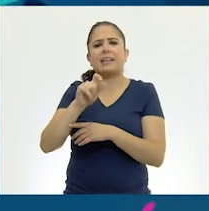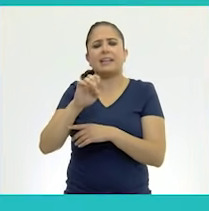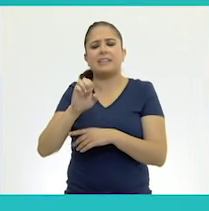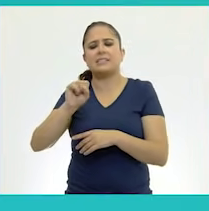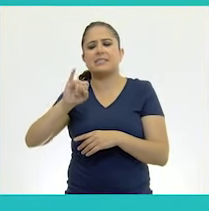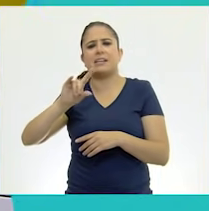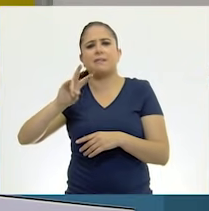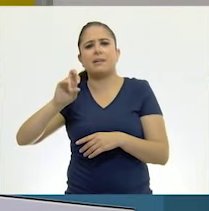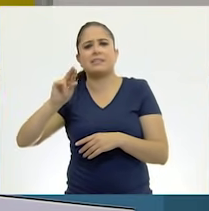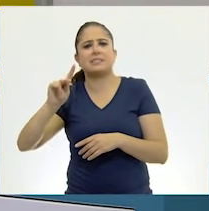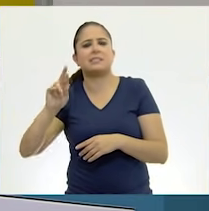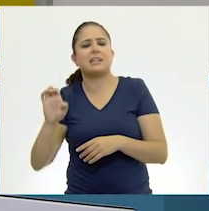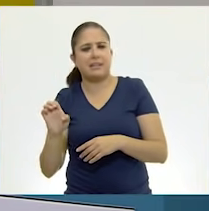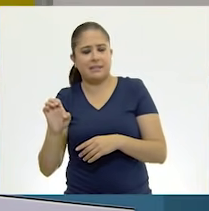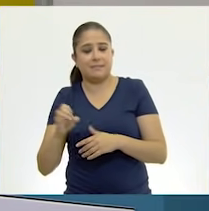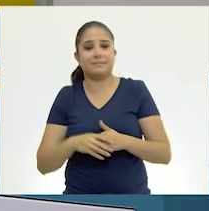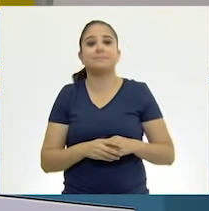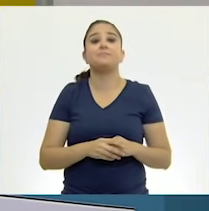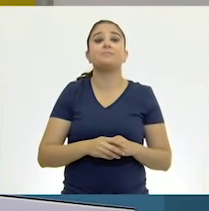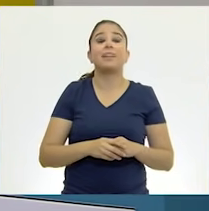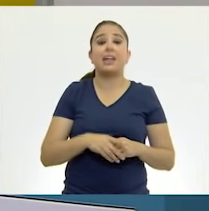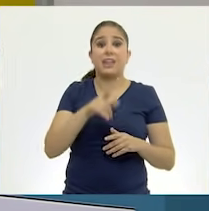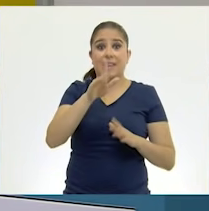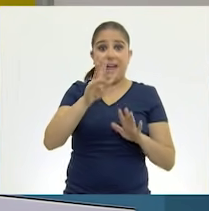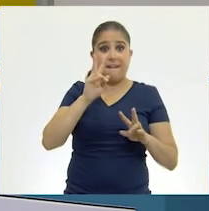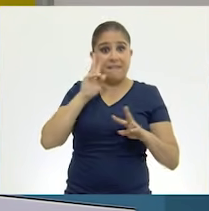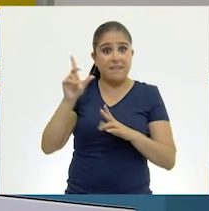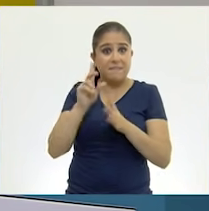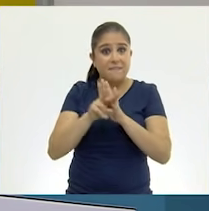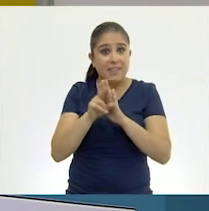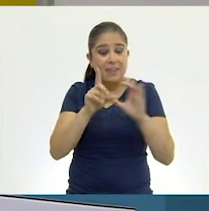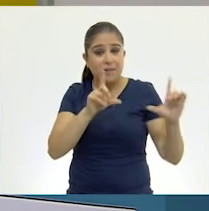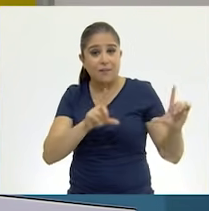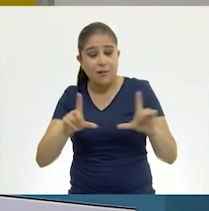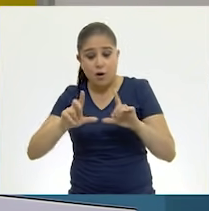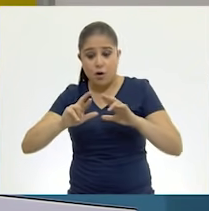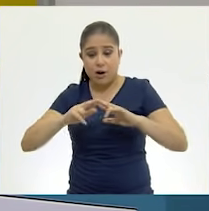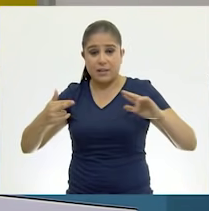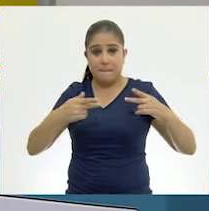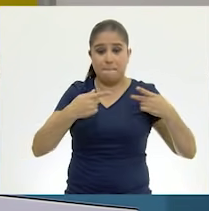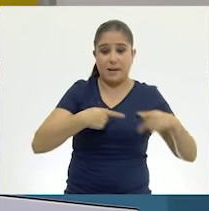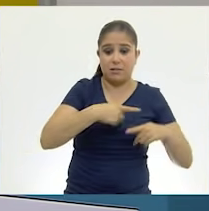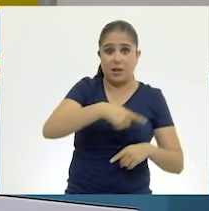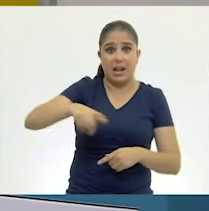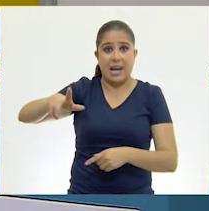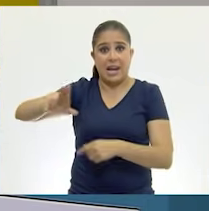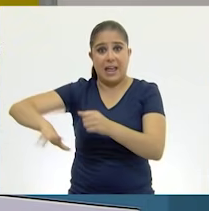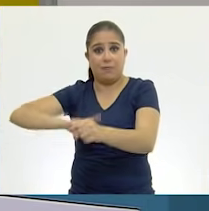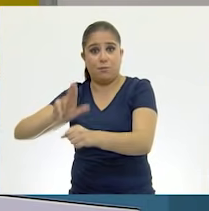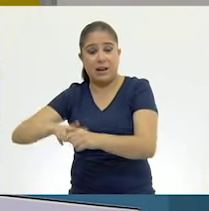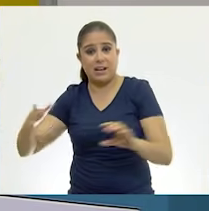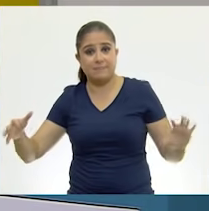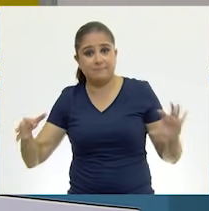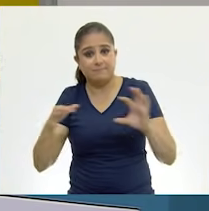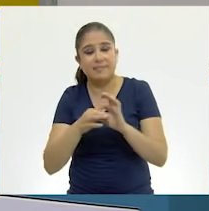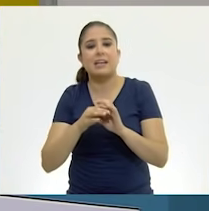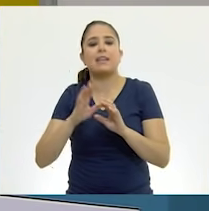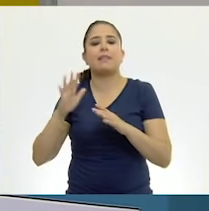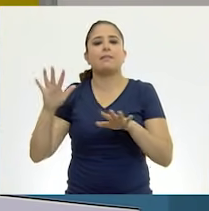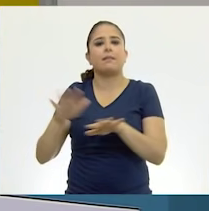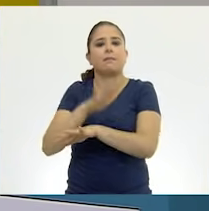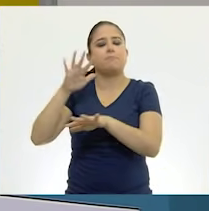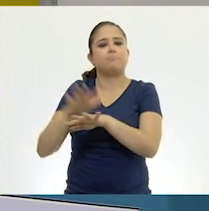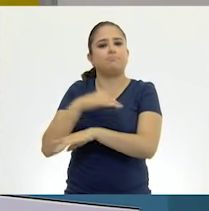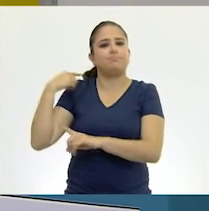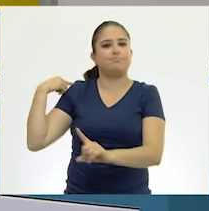cultivo. Como pudimos ver, la relación del ser humano con la naturaleza ha cambiado a lo largo del